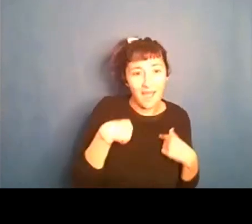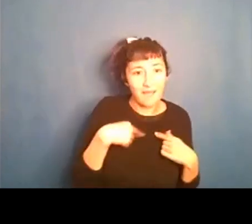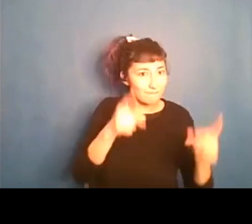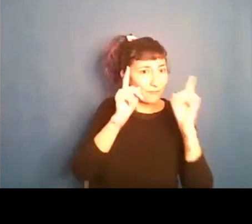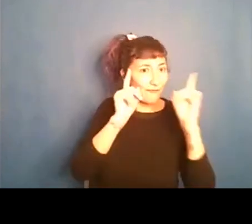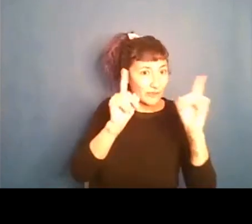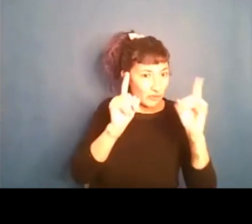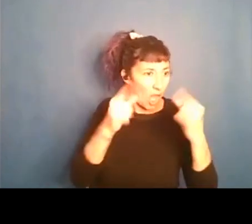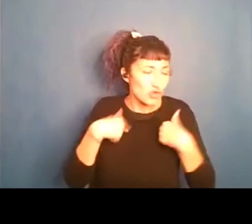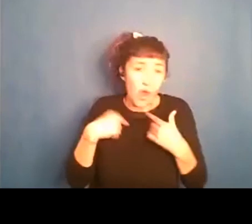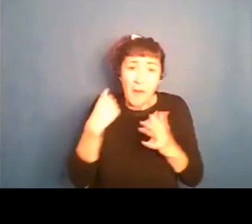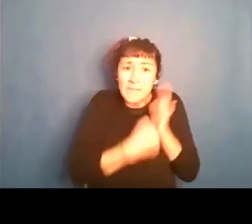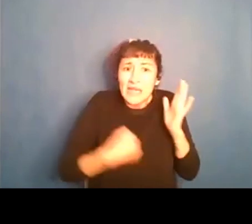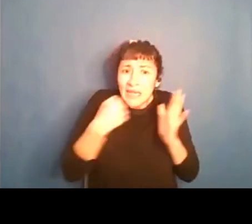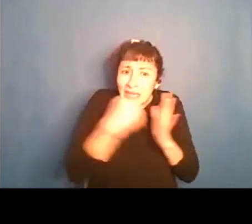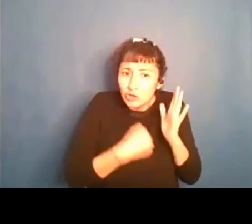Milito